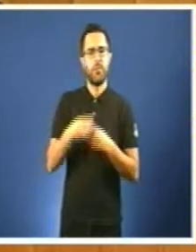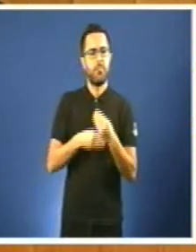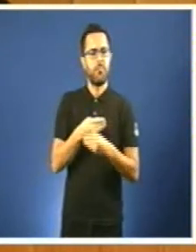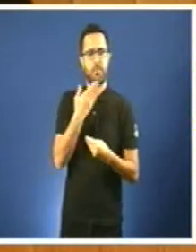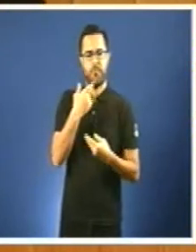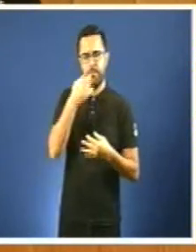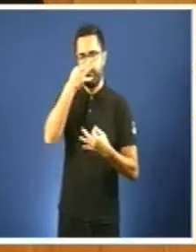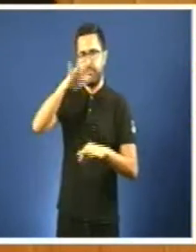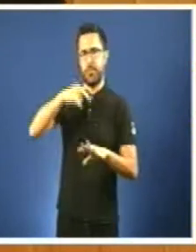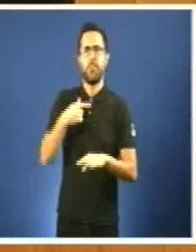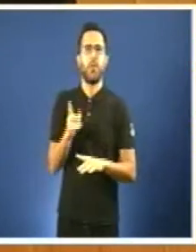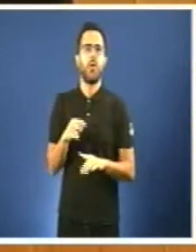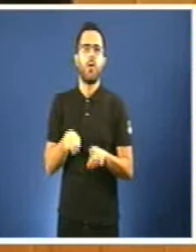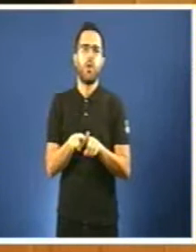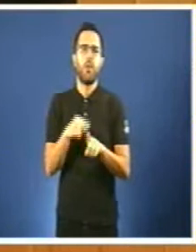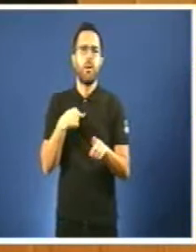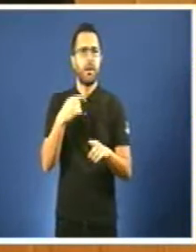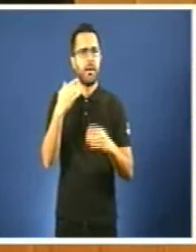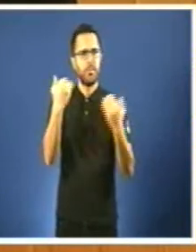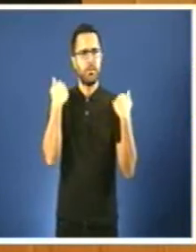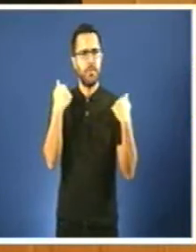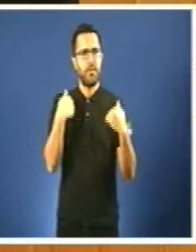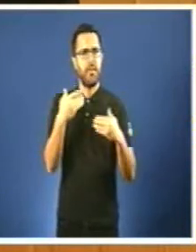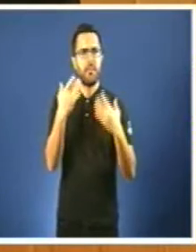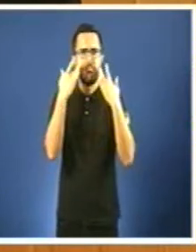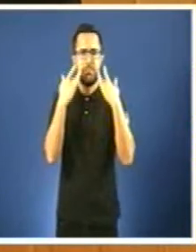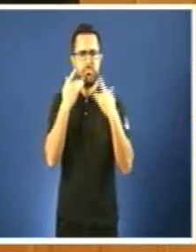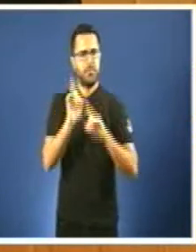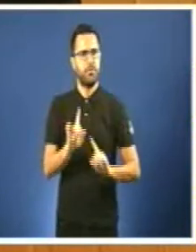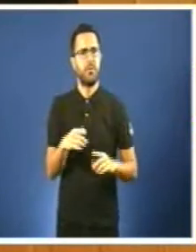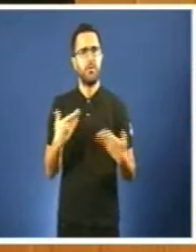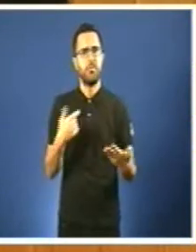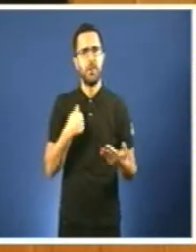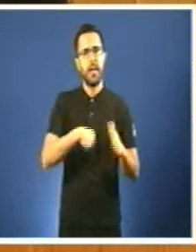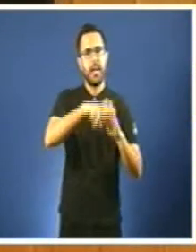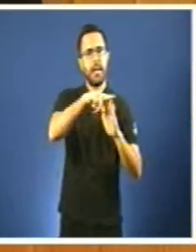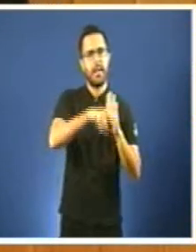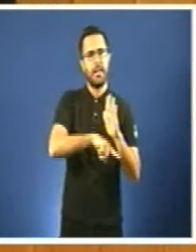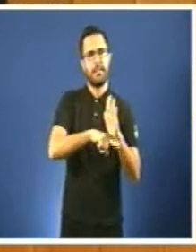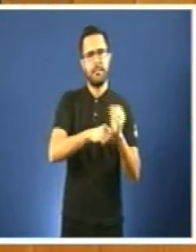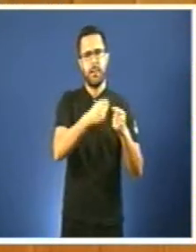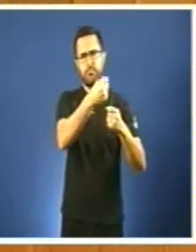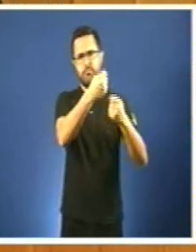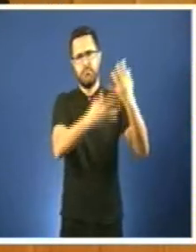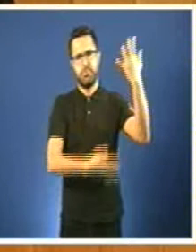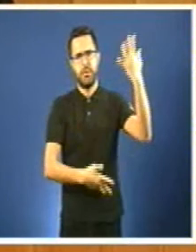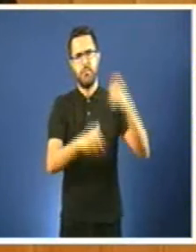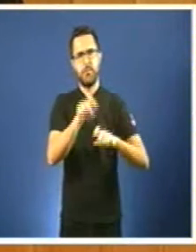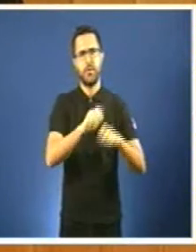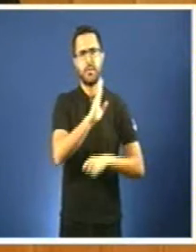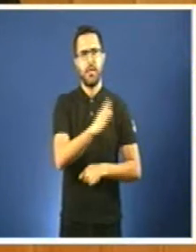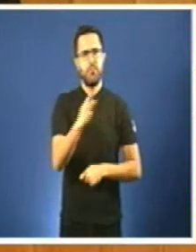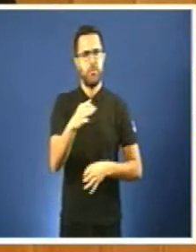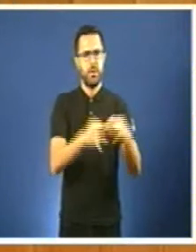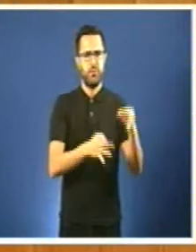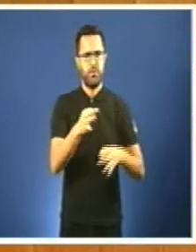responsabilidades. Por exemplo, ante a lista interminável de imputados do Partido Popular de Galicia. Eu só respondo